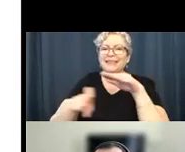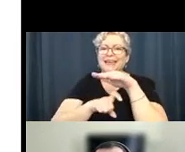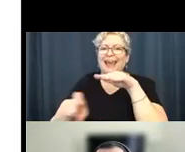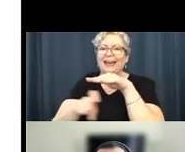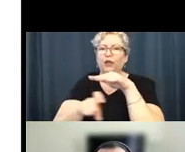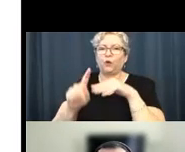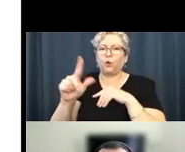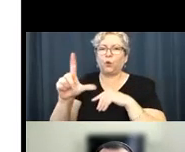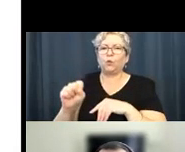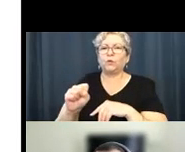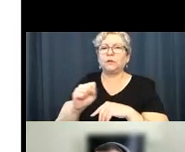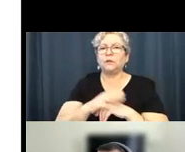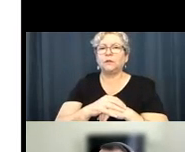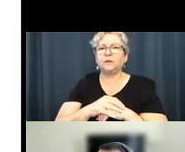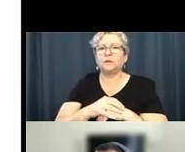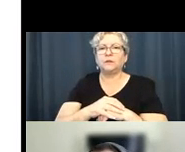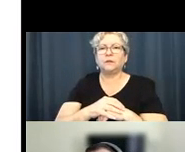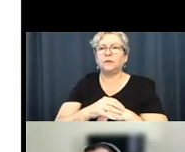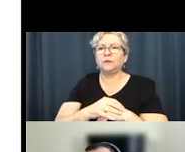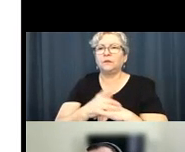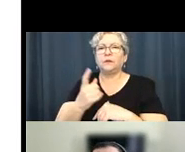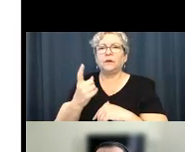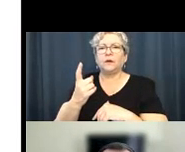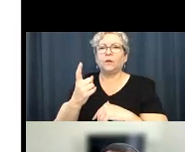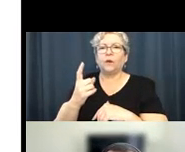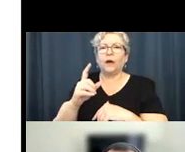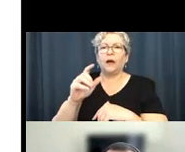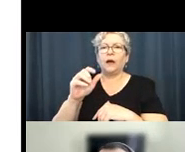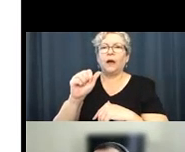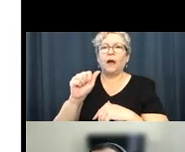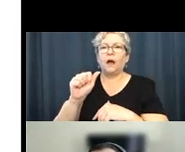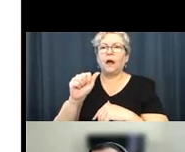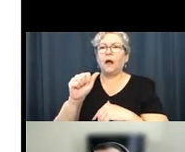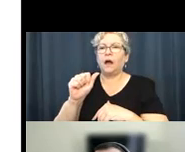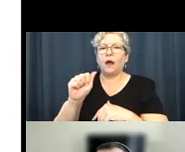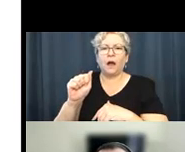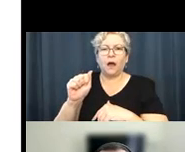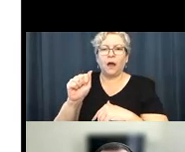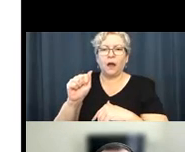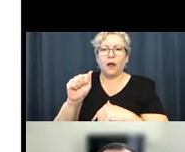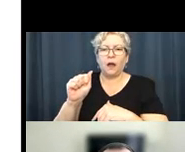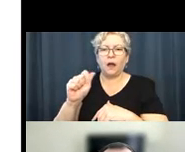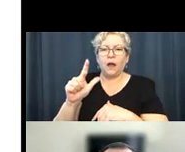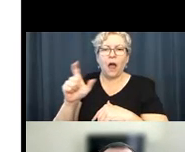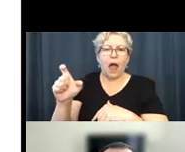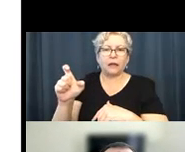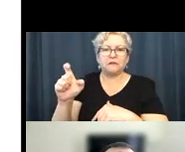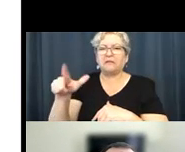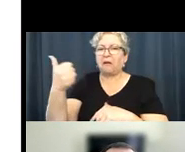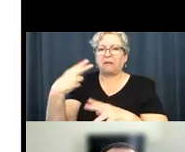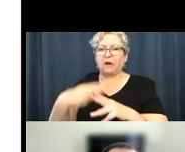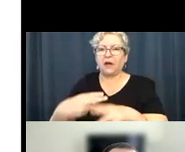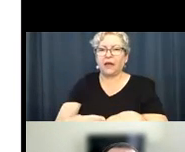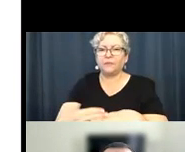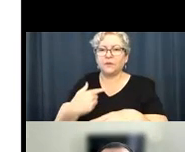unas herramientas que son escáneres automatizados, como Axe. Bueno, hay